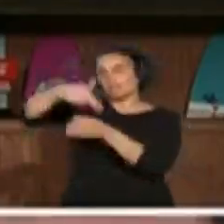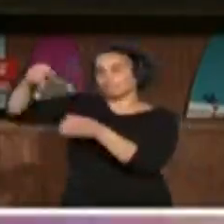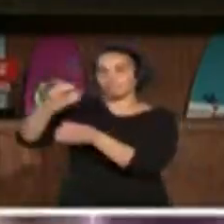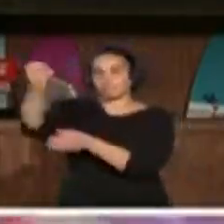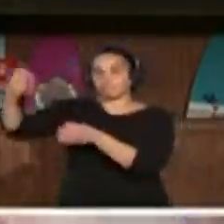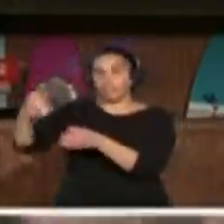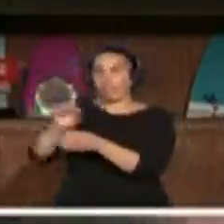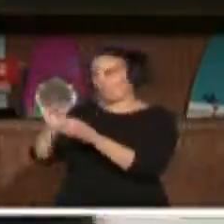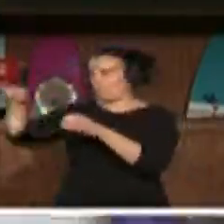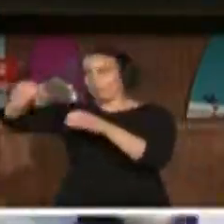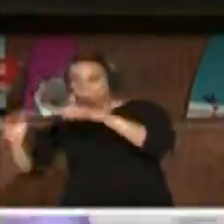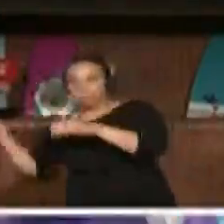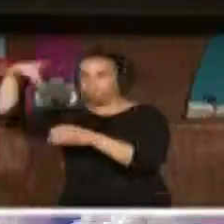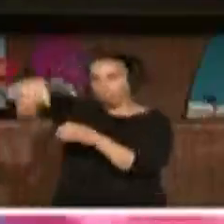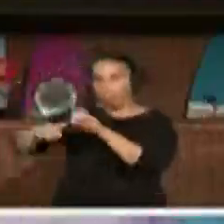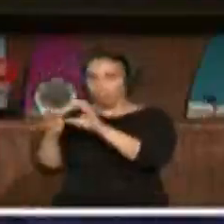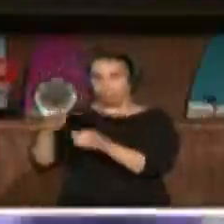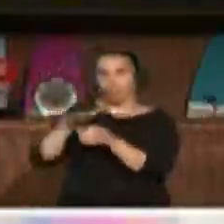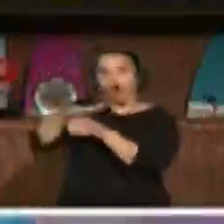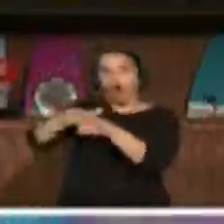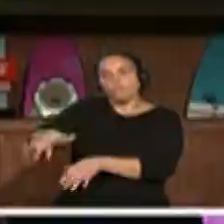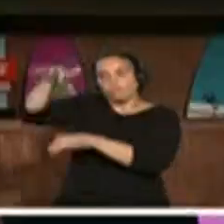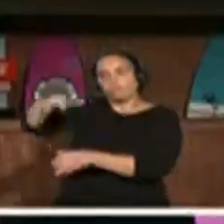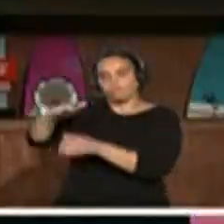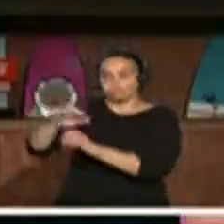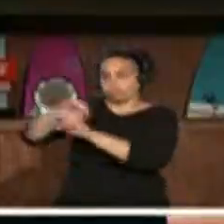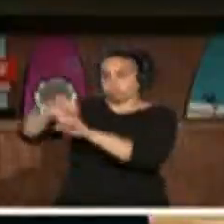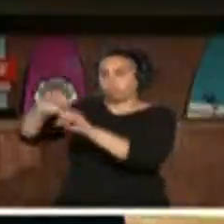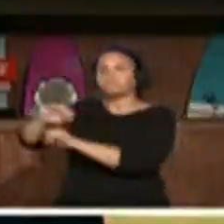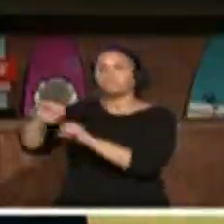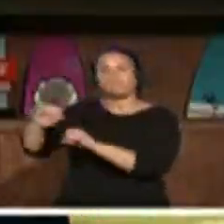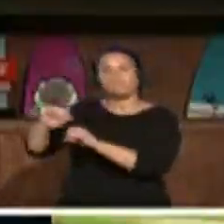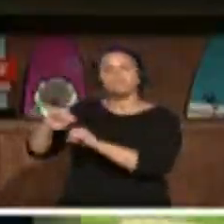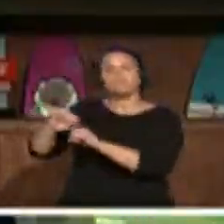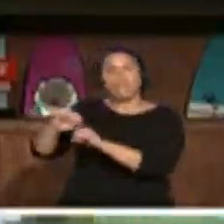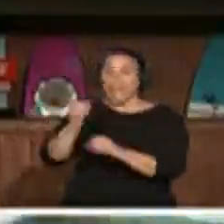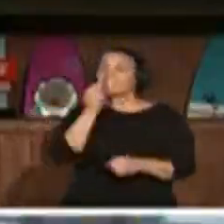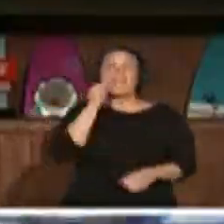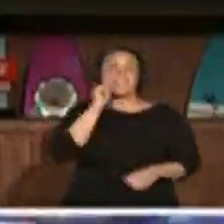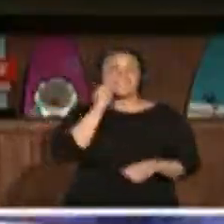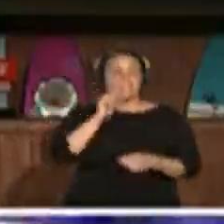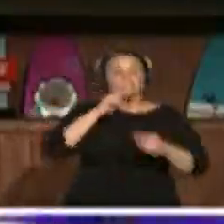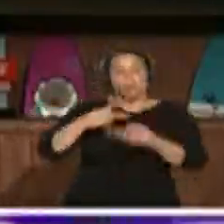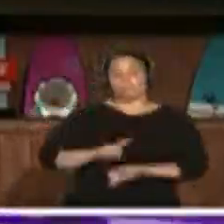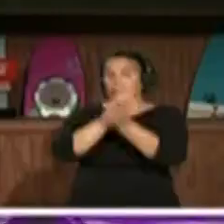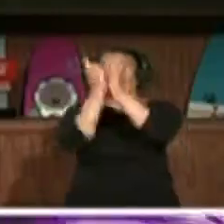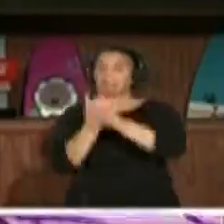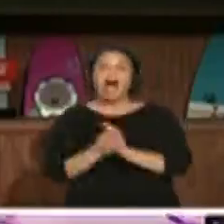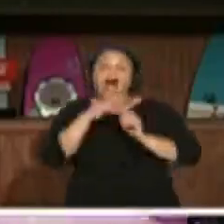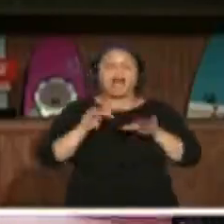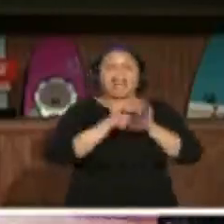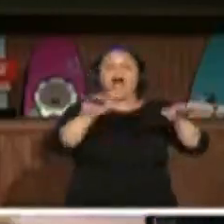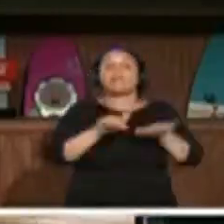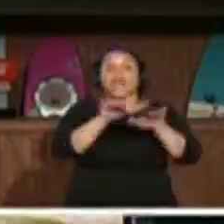las canciones, con humo, gas y explosiones. Y el nombre de la telecita se le cambió a la